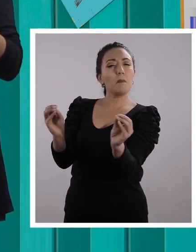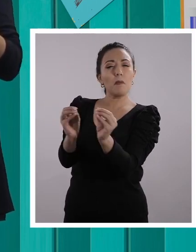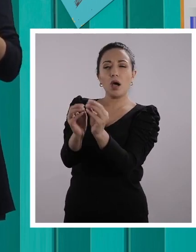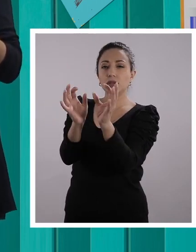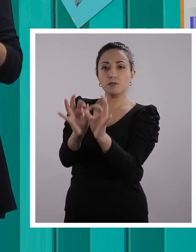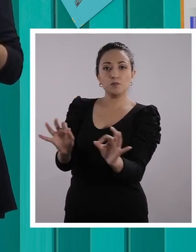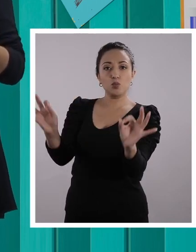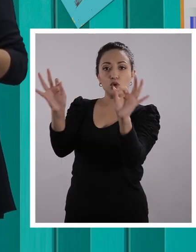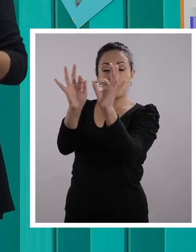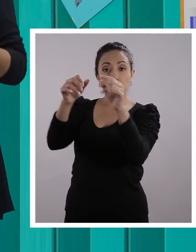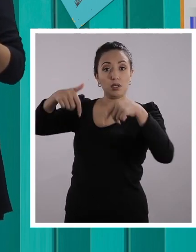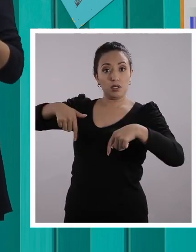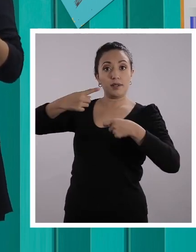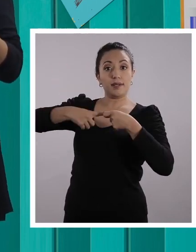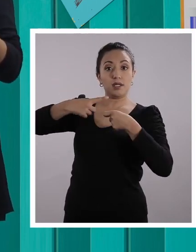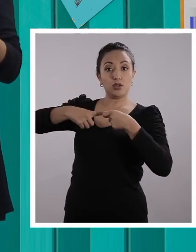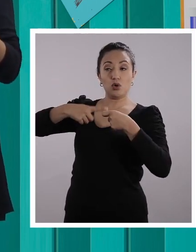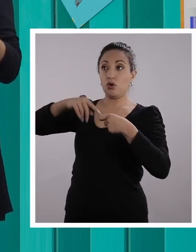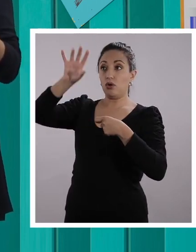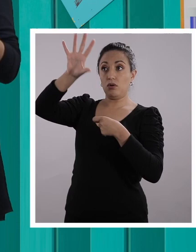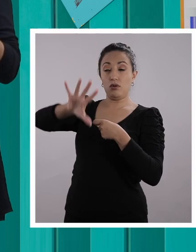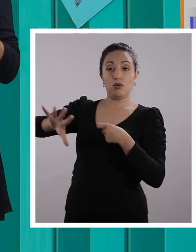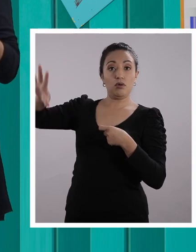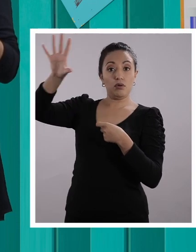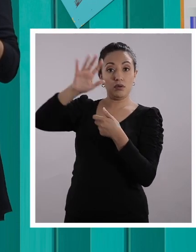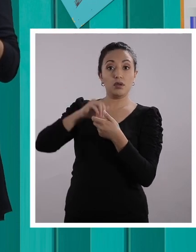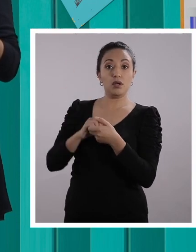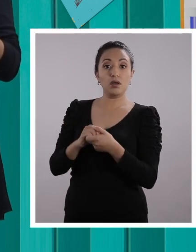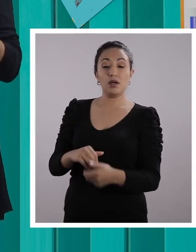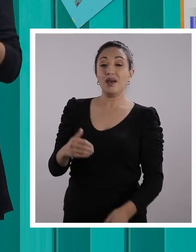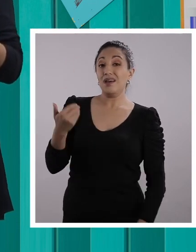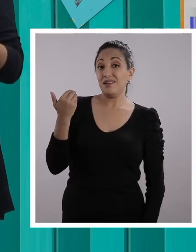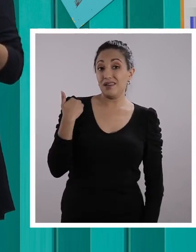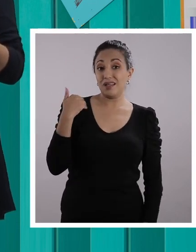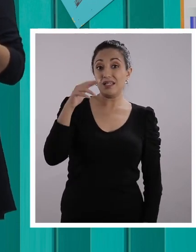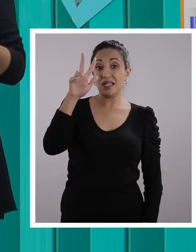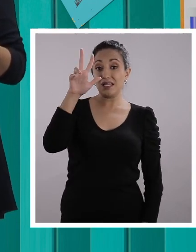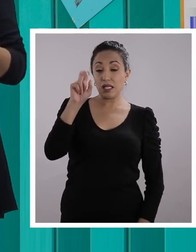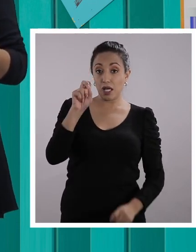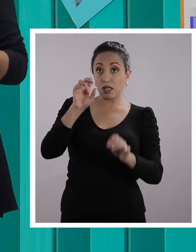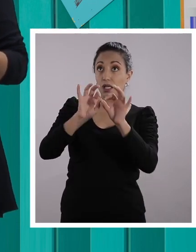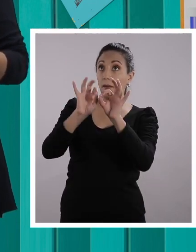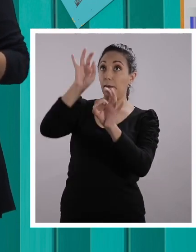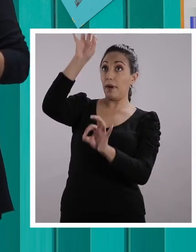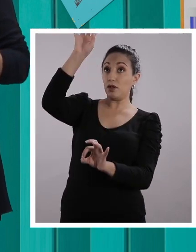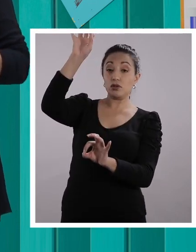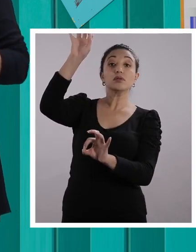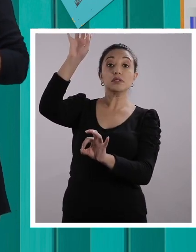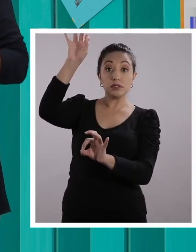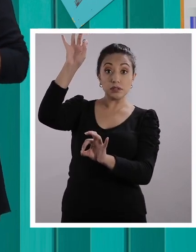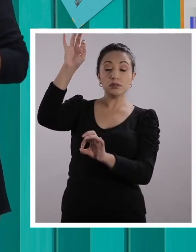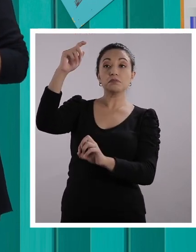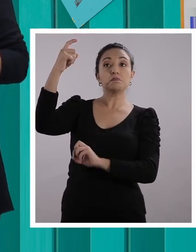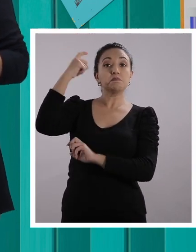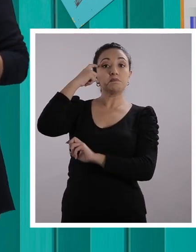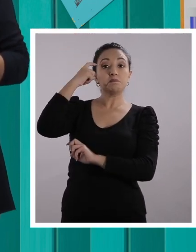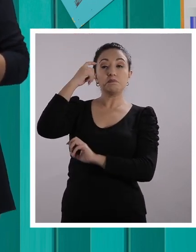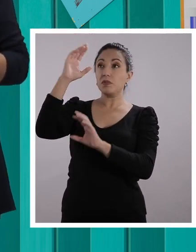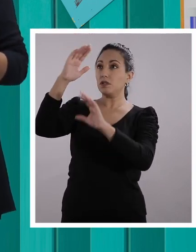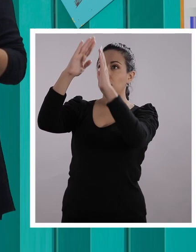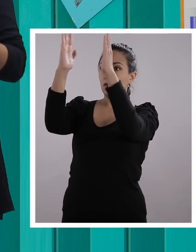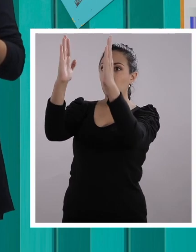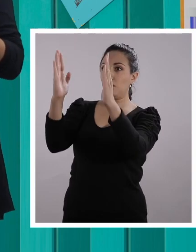más emblemáticos de la ciudad de quito tiene 30 metros de alto y es